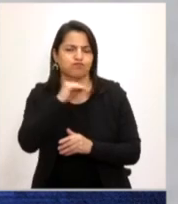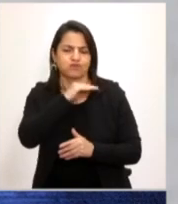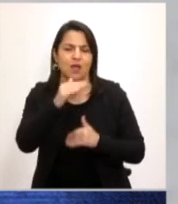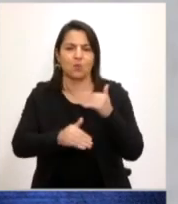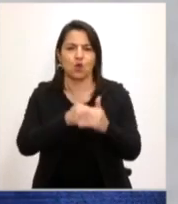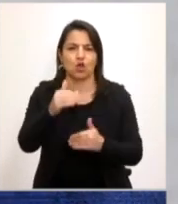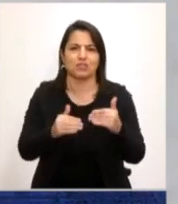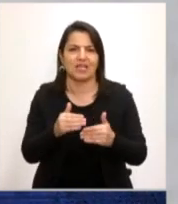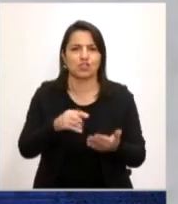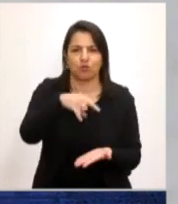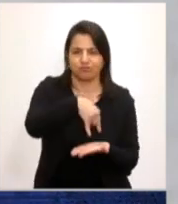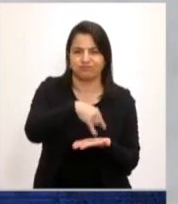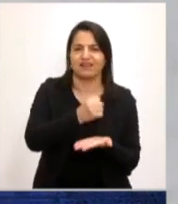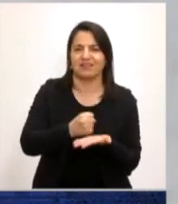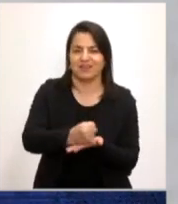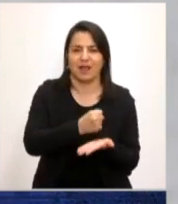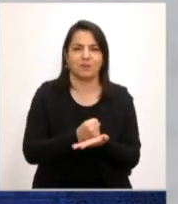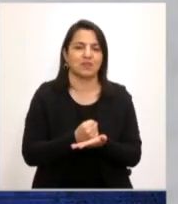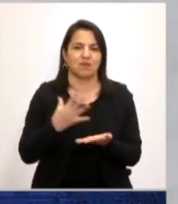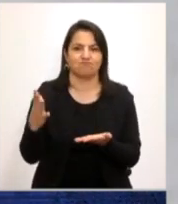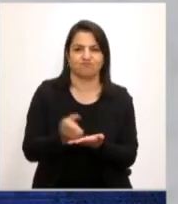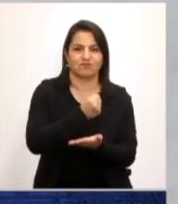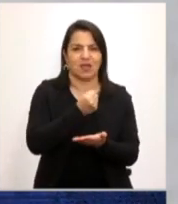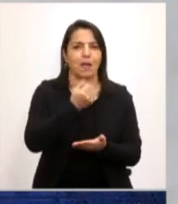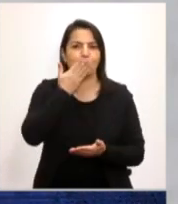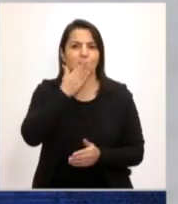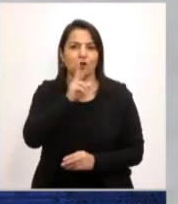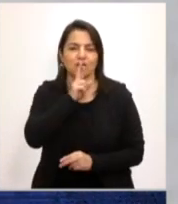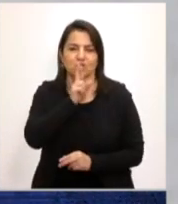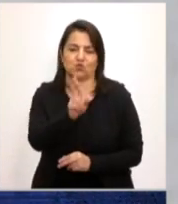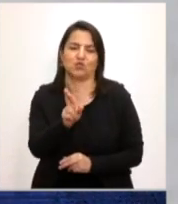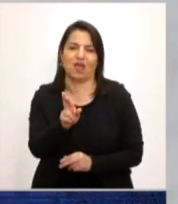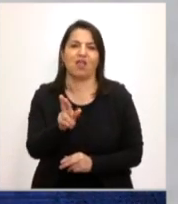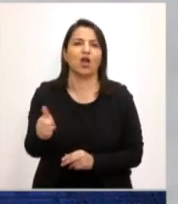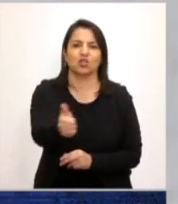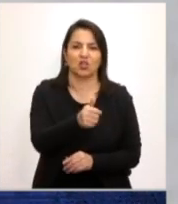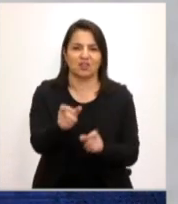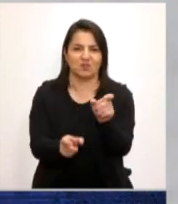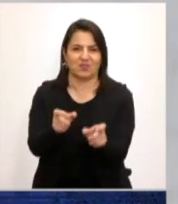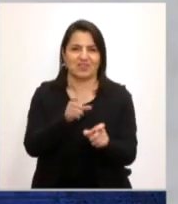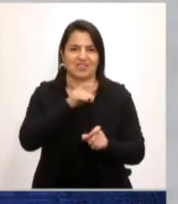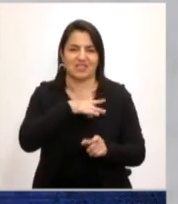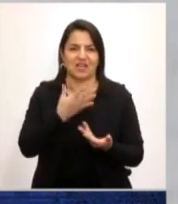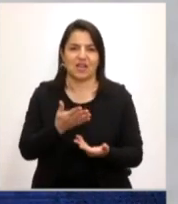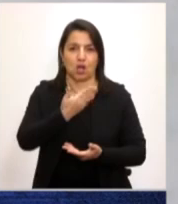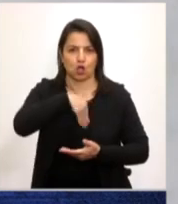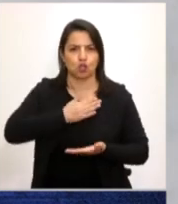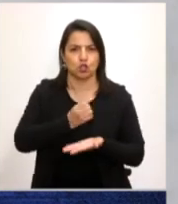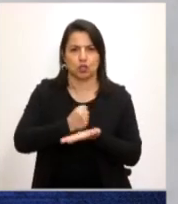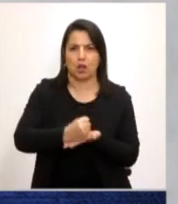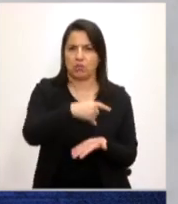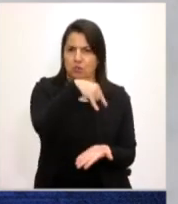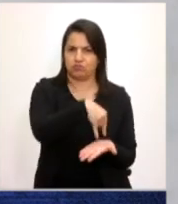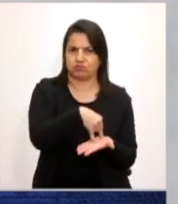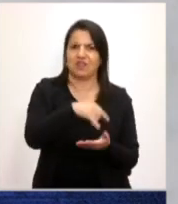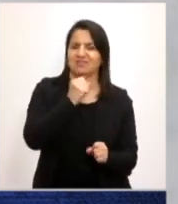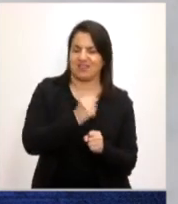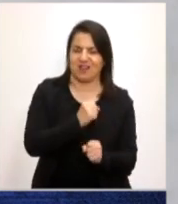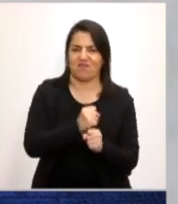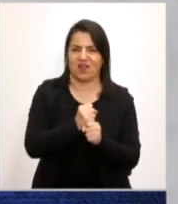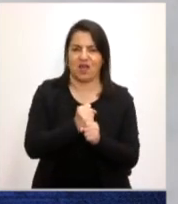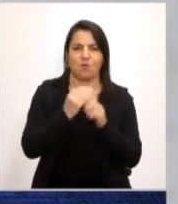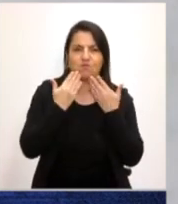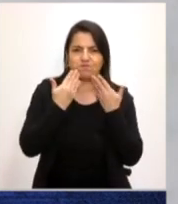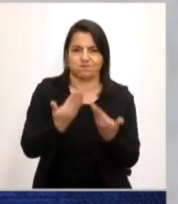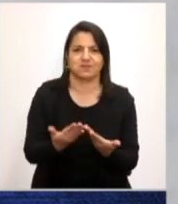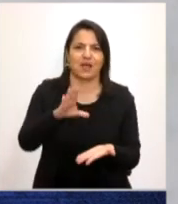y poder entregar un mejor resultado de nuestras tareas a los chilenos y chilenas. Legislamos para el país, pero también nos importa lo que